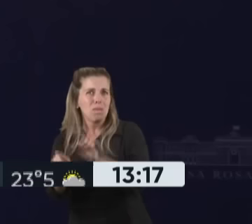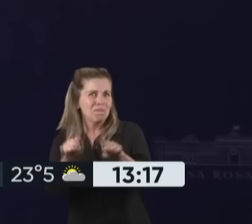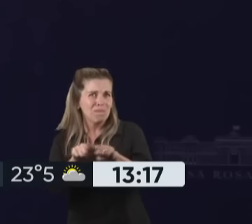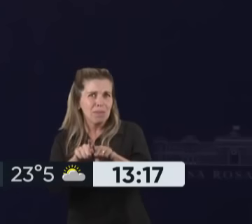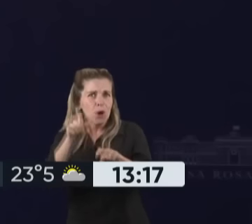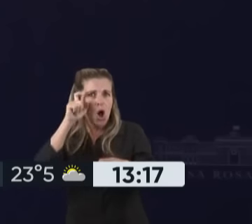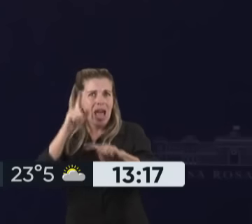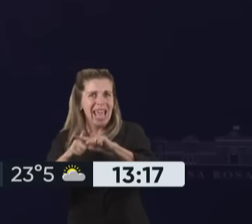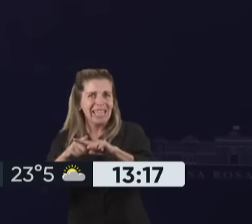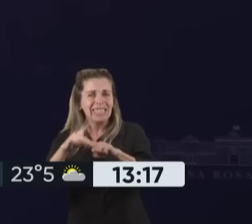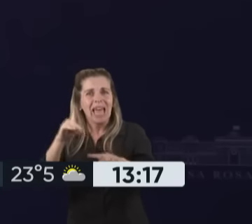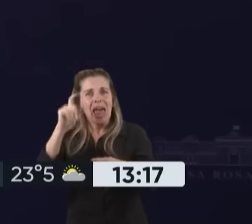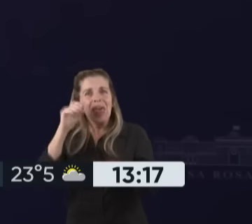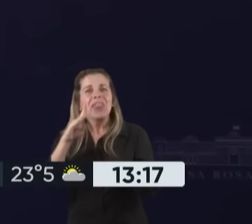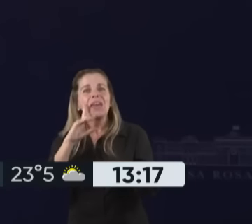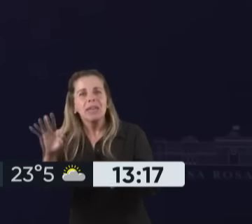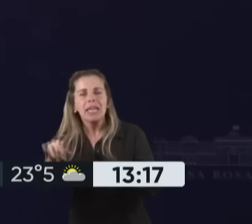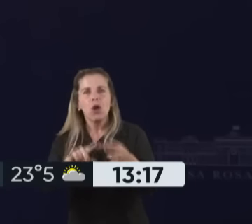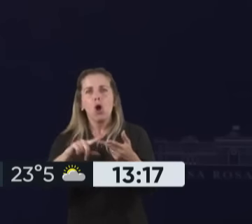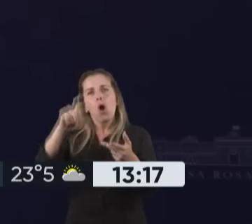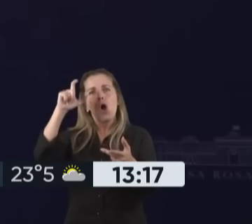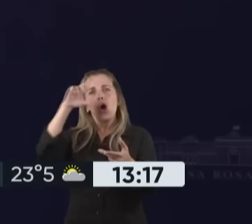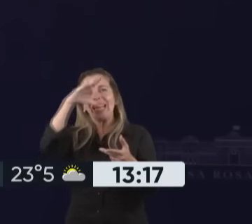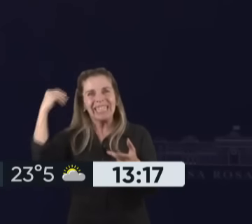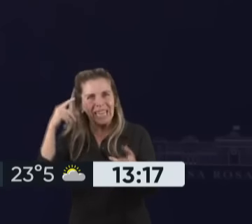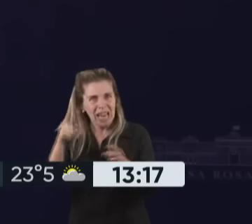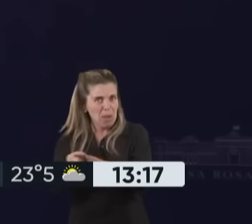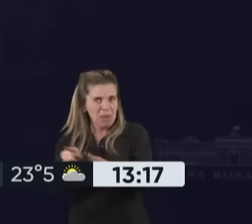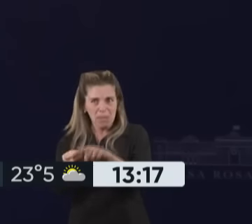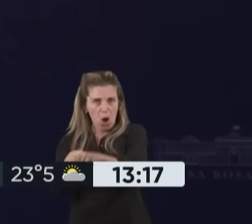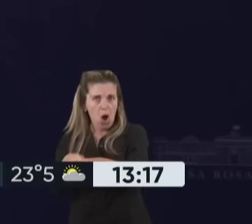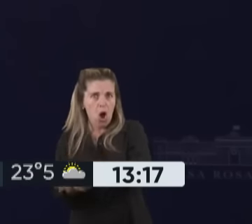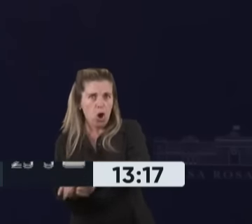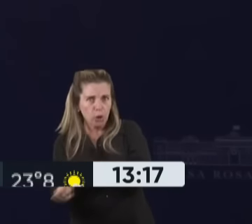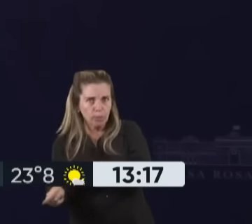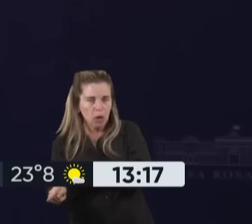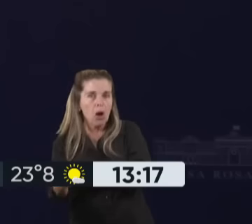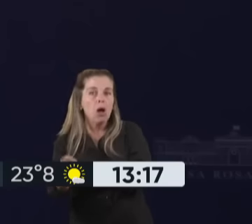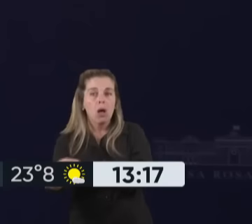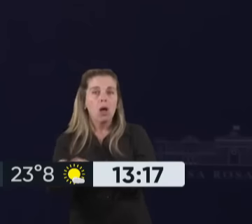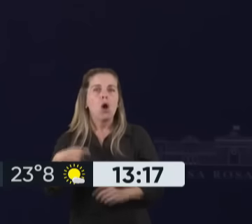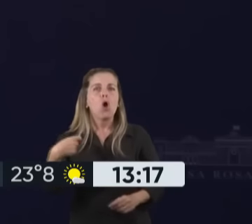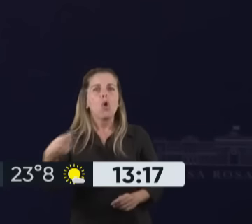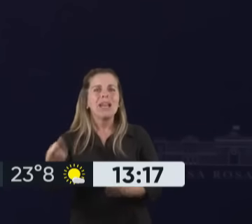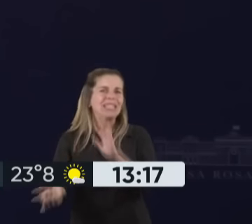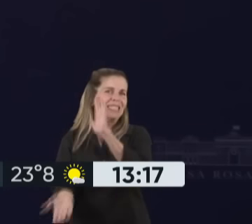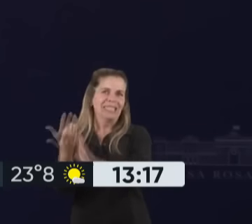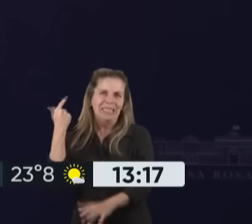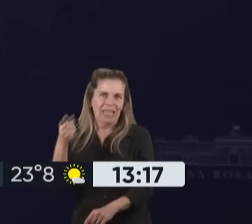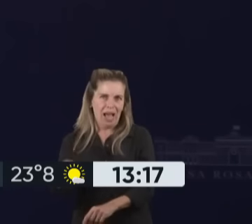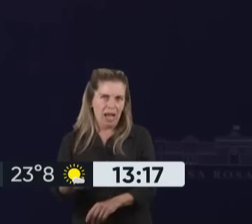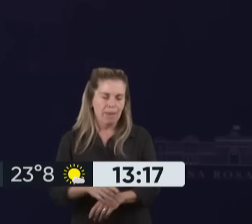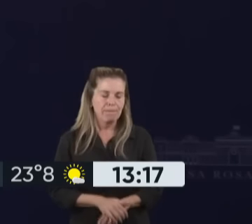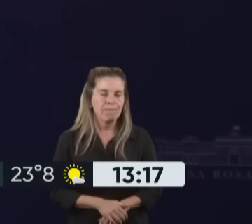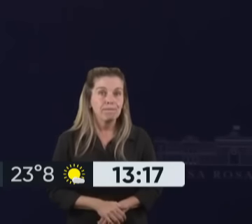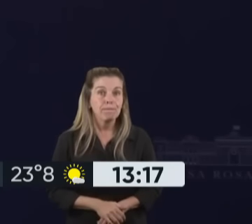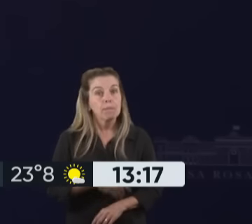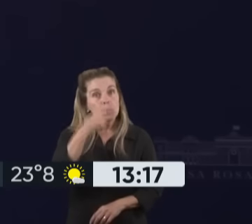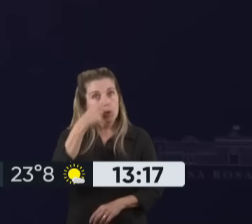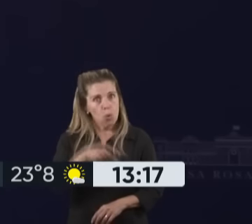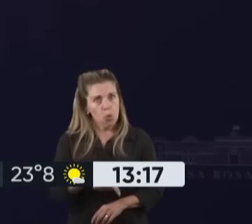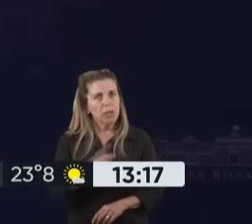ex vicepresidenta y 2 veces presidente Cristina Fernández de Kirchner, no podrá percibir su pensión específica. Y por